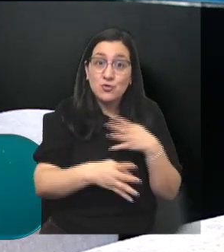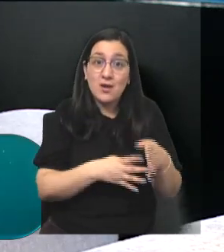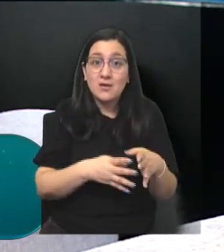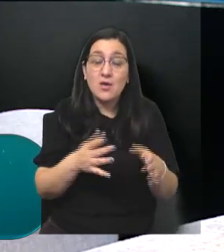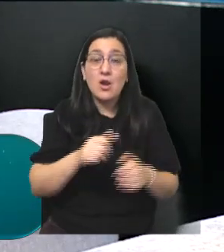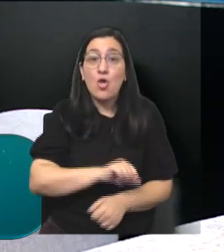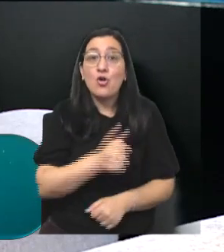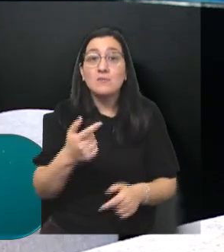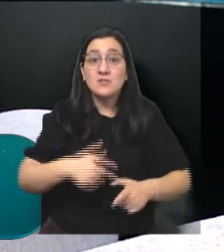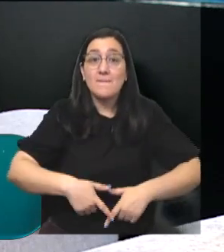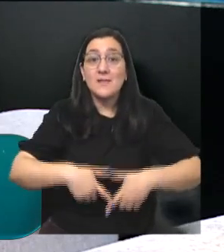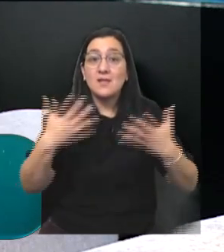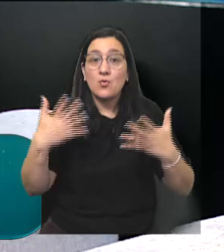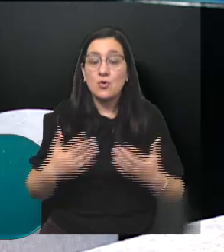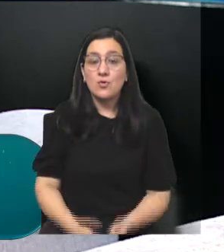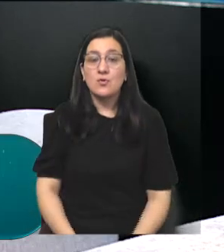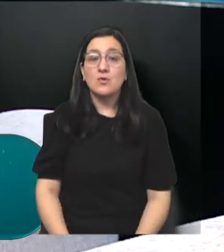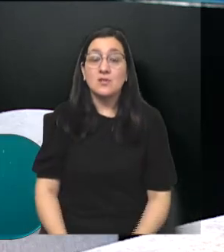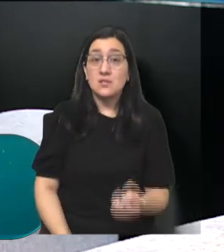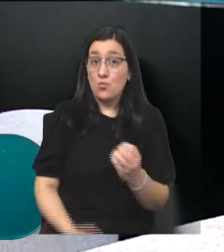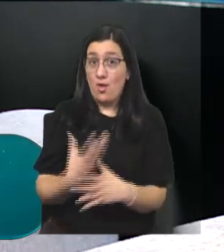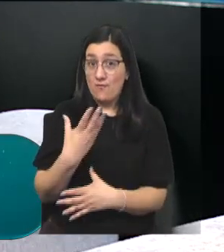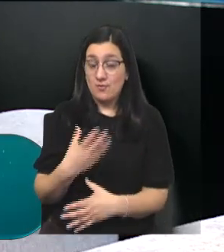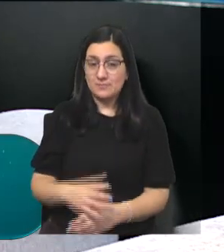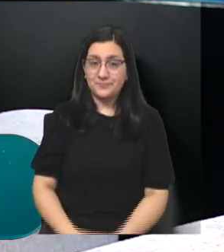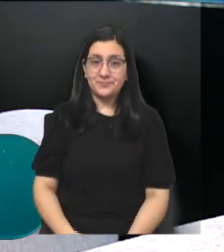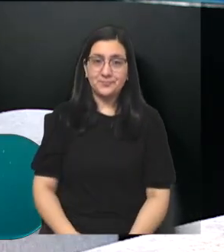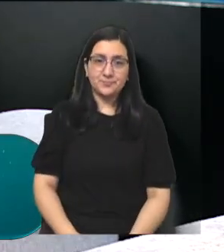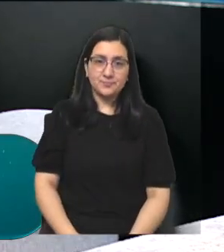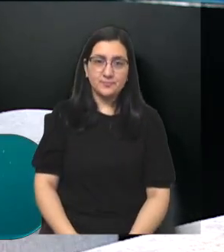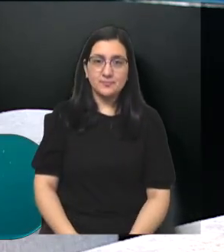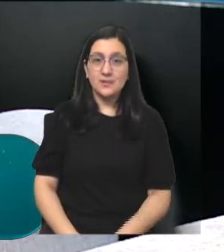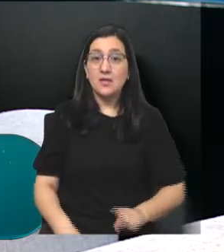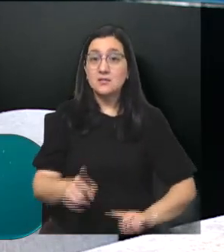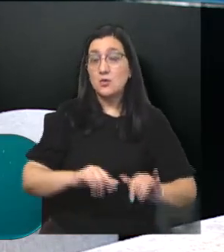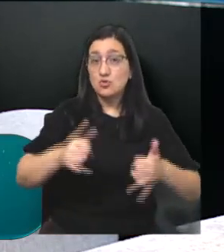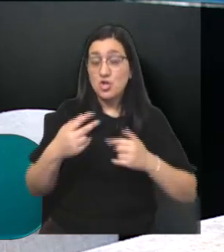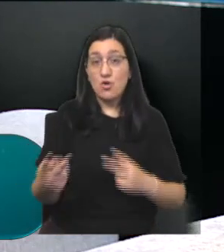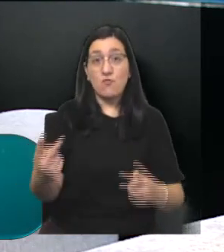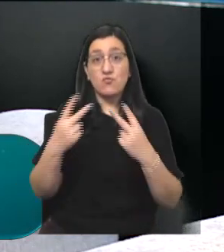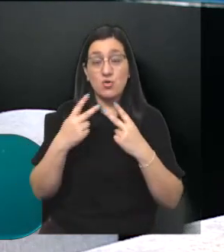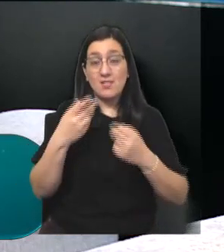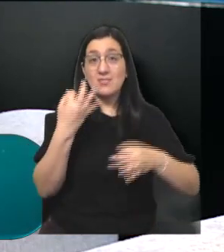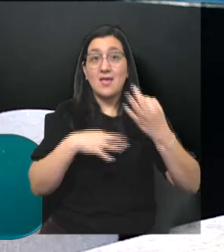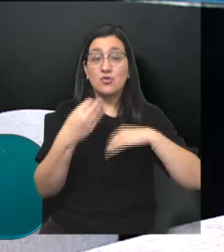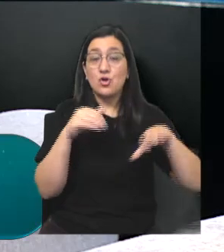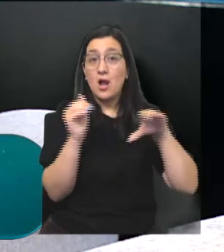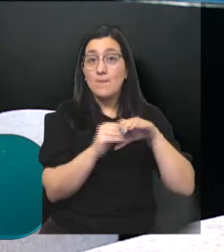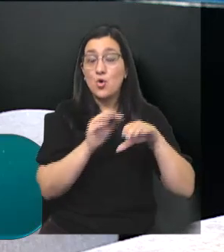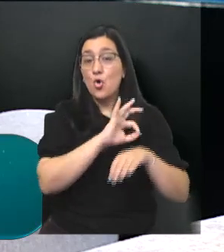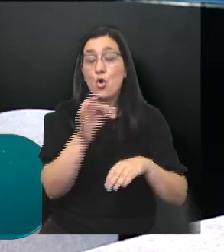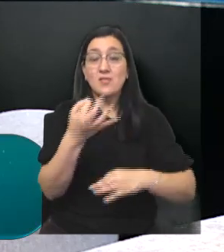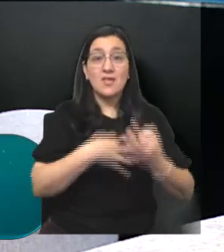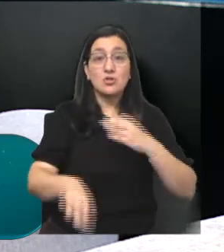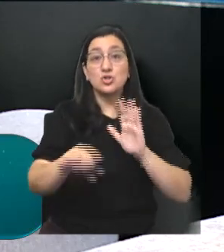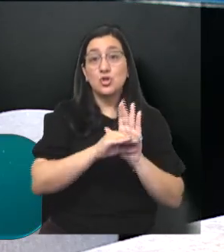espectáculo que es un estreno en realidad, porque tiene, si alguno ya nos vio en el Galpón o en el Solís, este